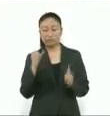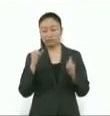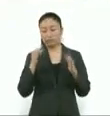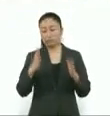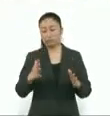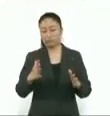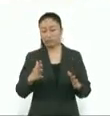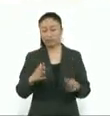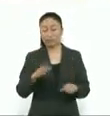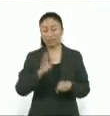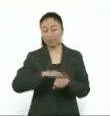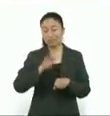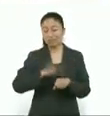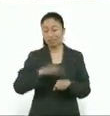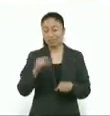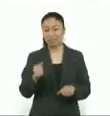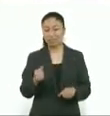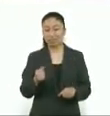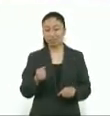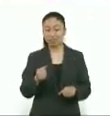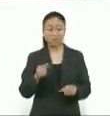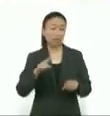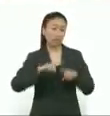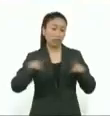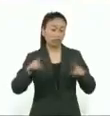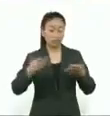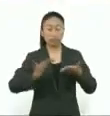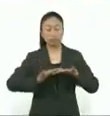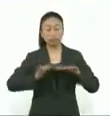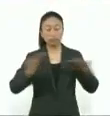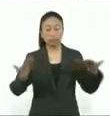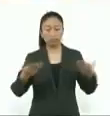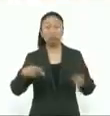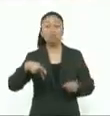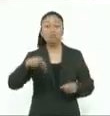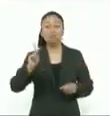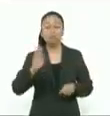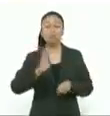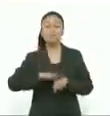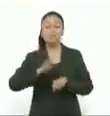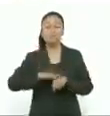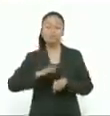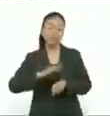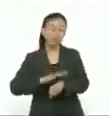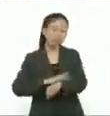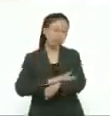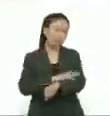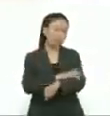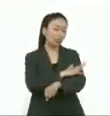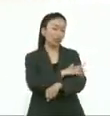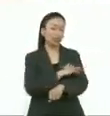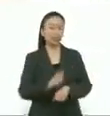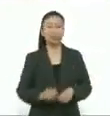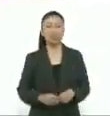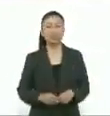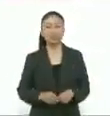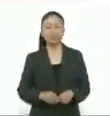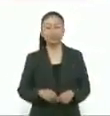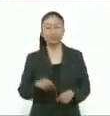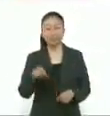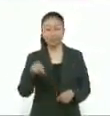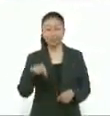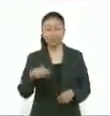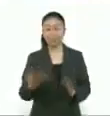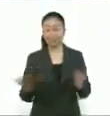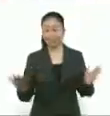momento, nuestro momento. Pero lo que más me llena de emoción está frente a nosotras. Me llena